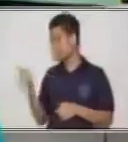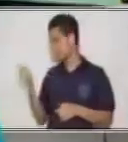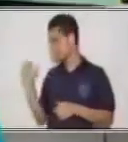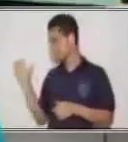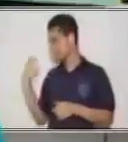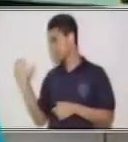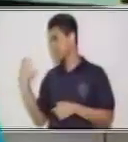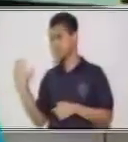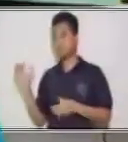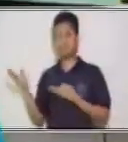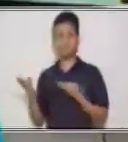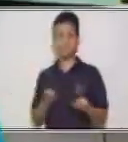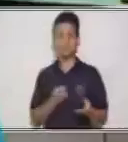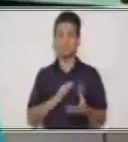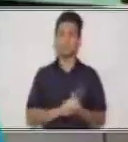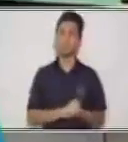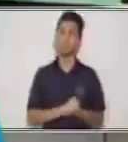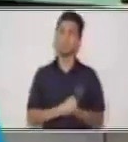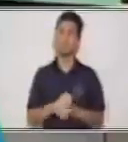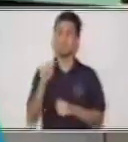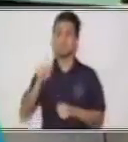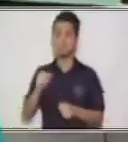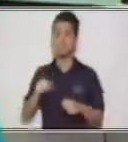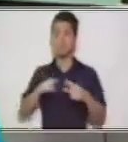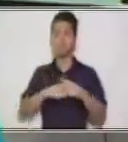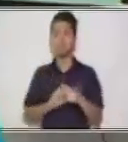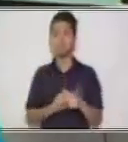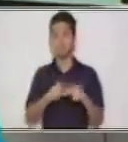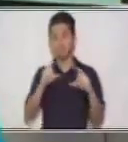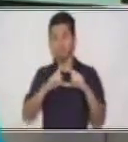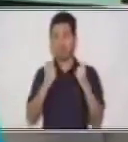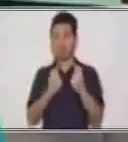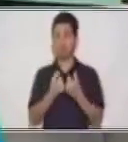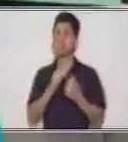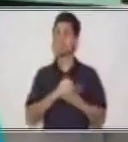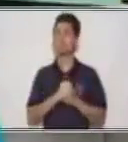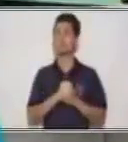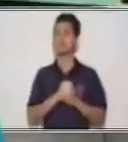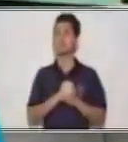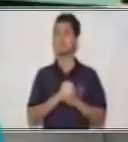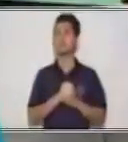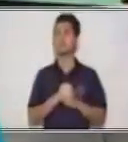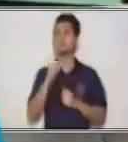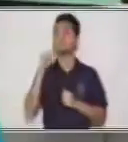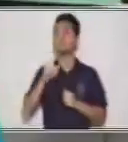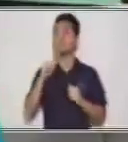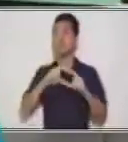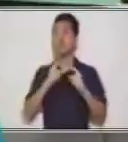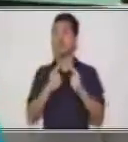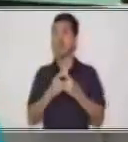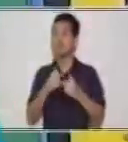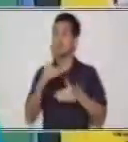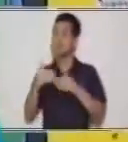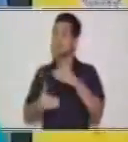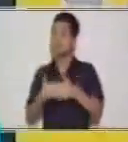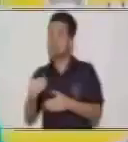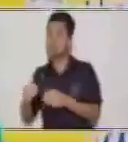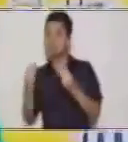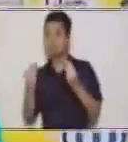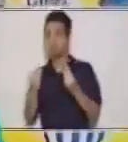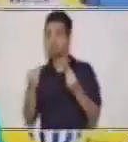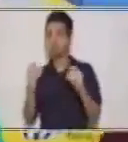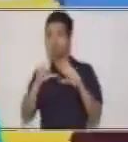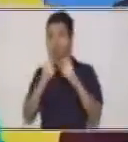Bienvenido, Mauricio. Vamos a iniciar con nuestra clase. Esta clase es una continuación de varias clases que